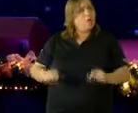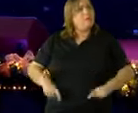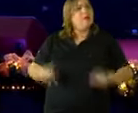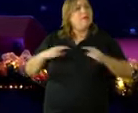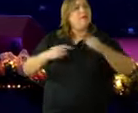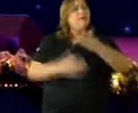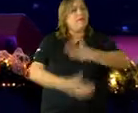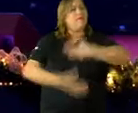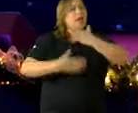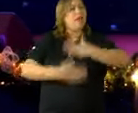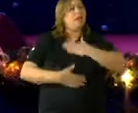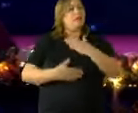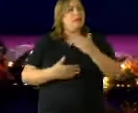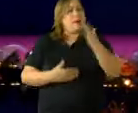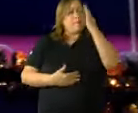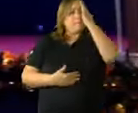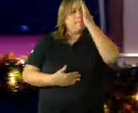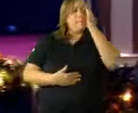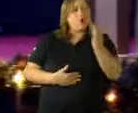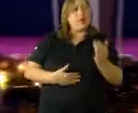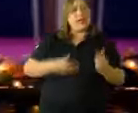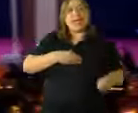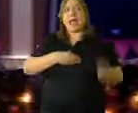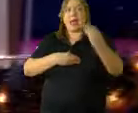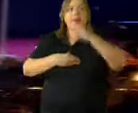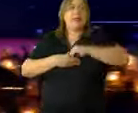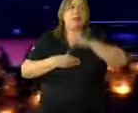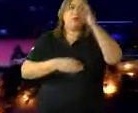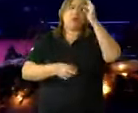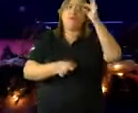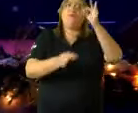vivimos por fe. Si vivimos por